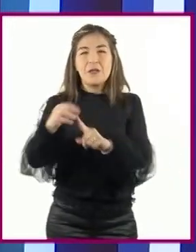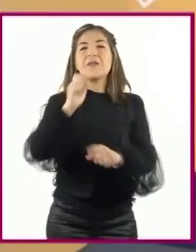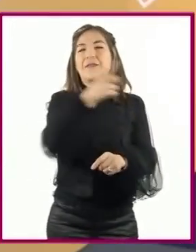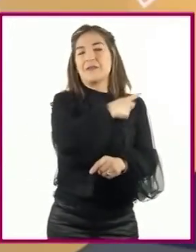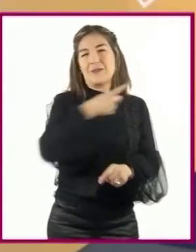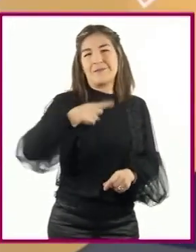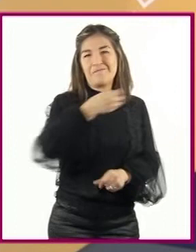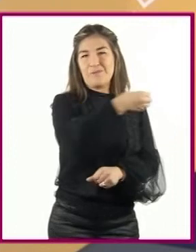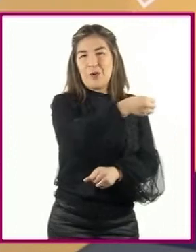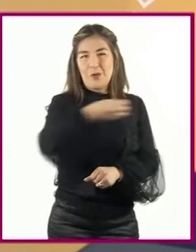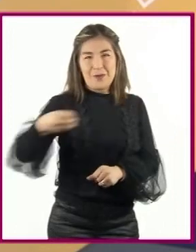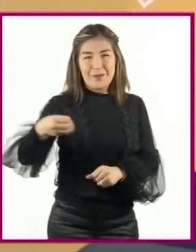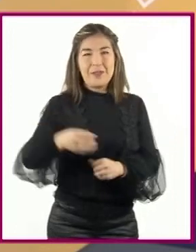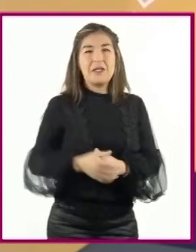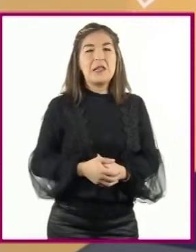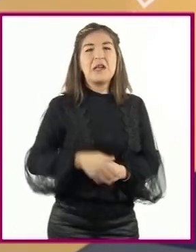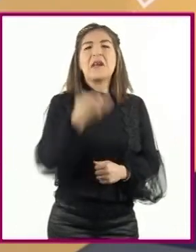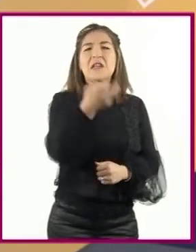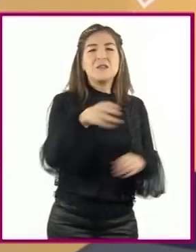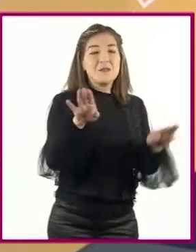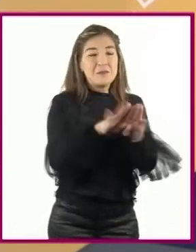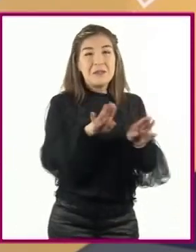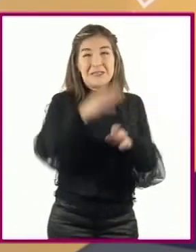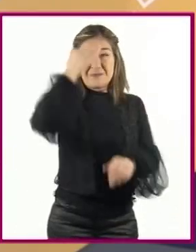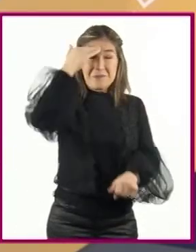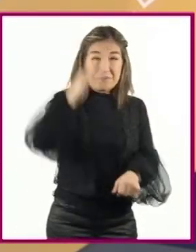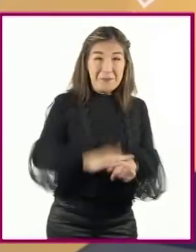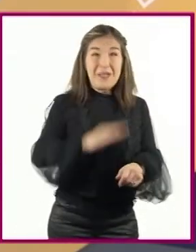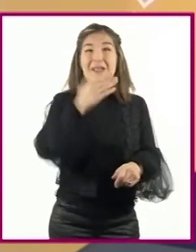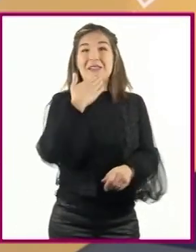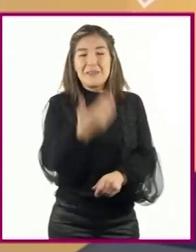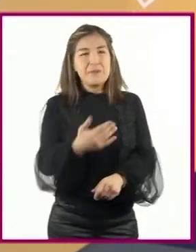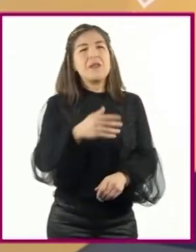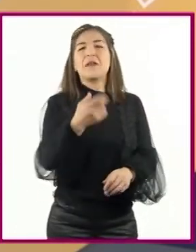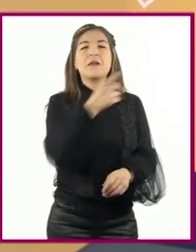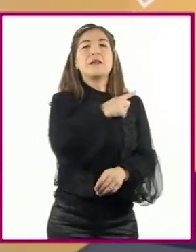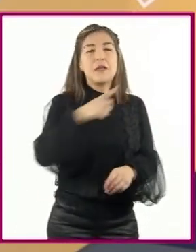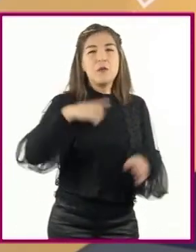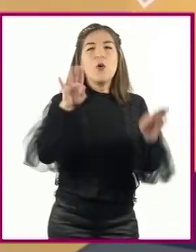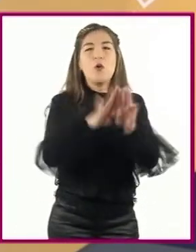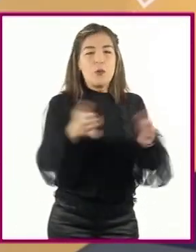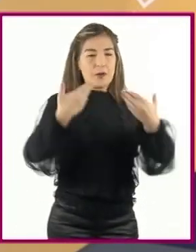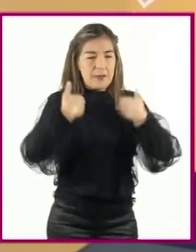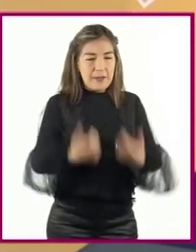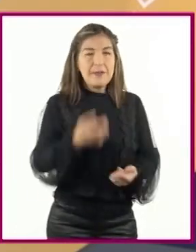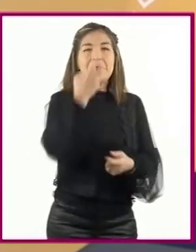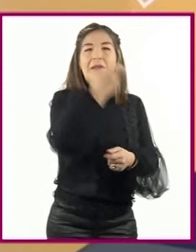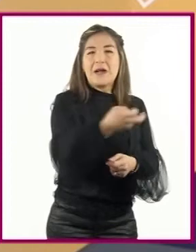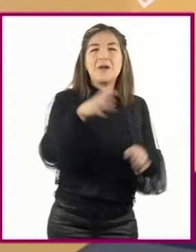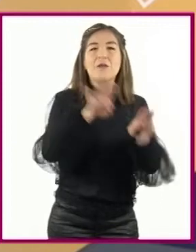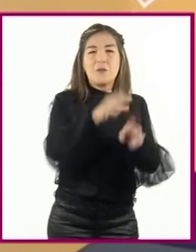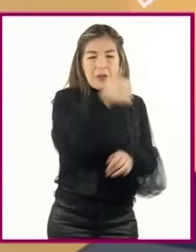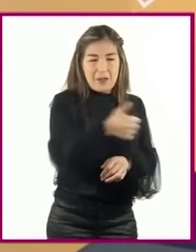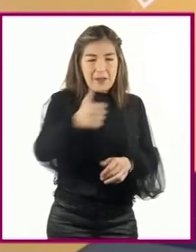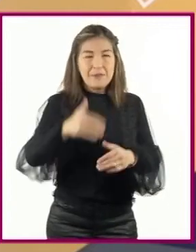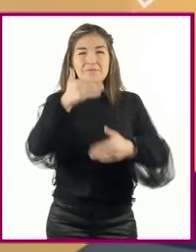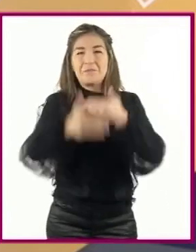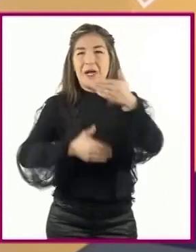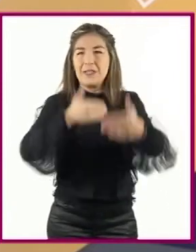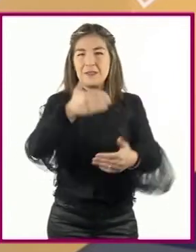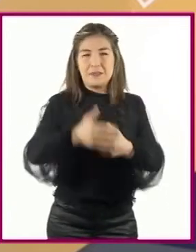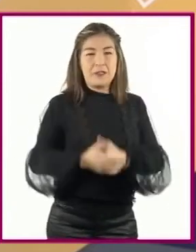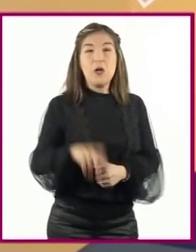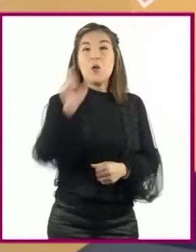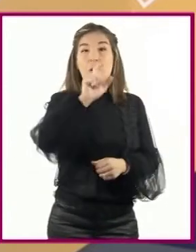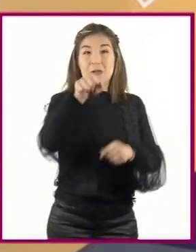orden. Esto no significa que tengamos que memorizarlo, sino que comprendamos en qué consiste cada uno de estos pasos. Y